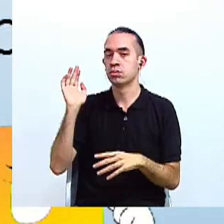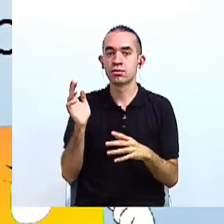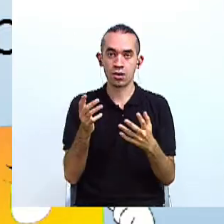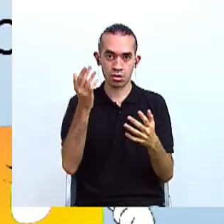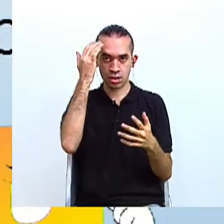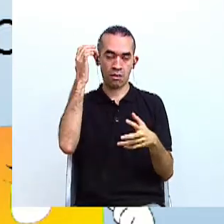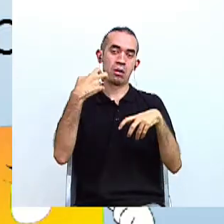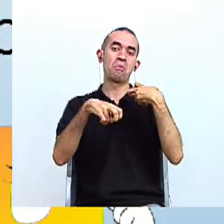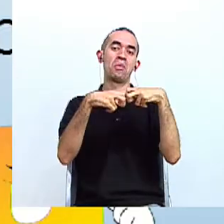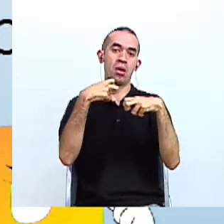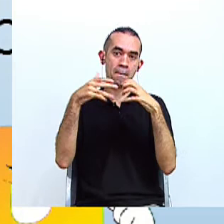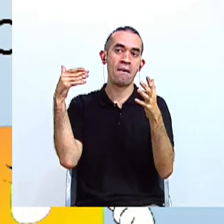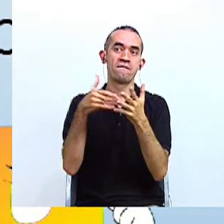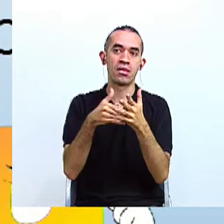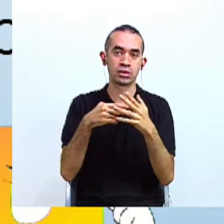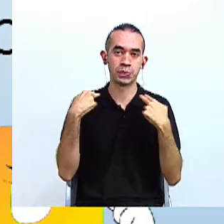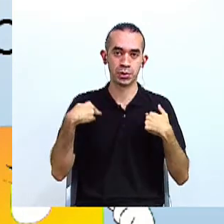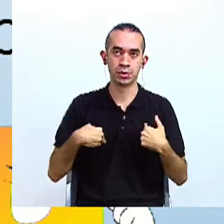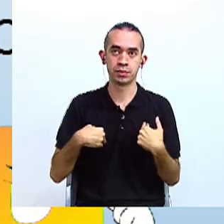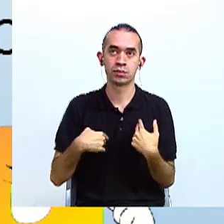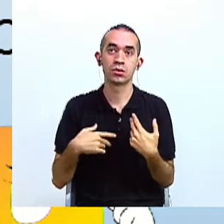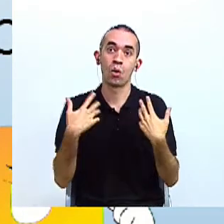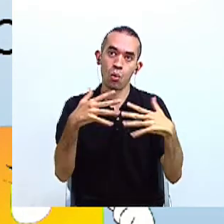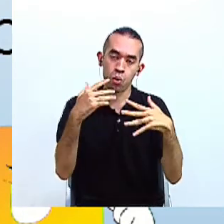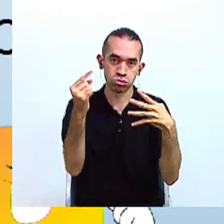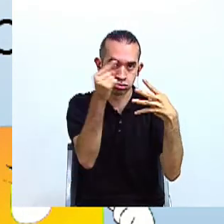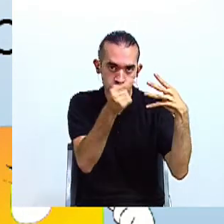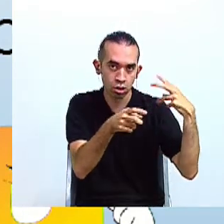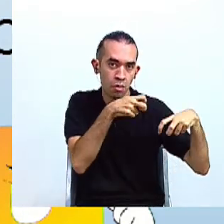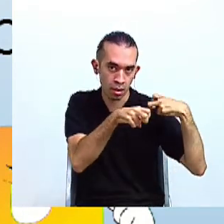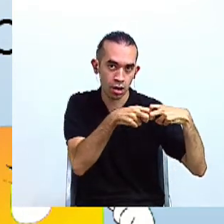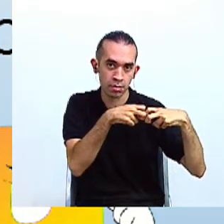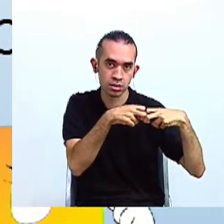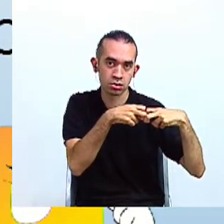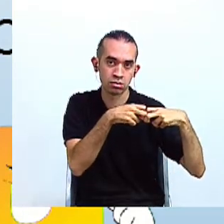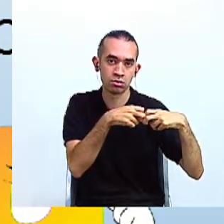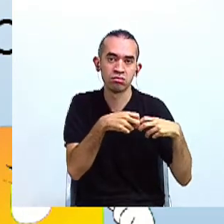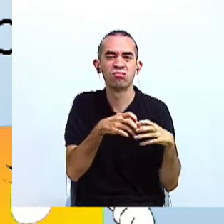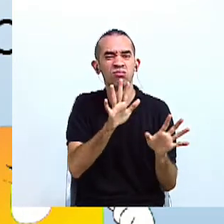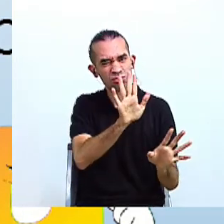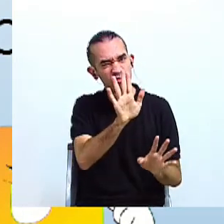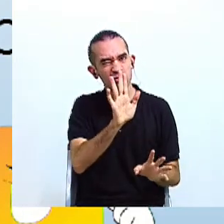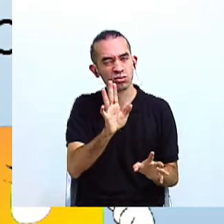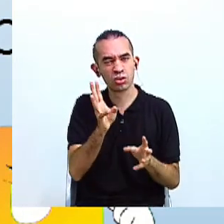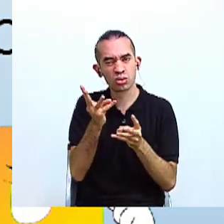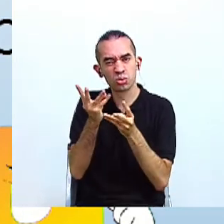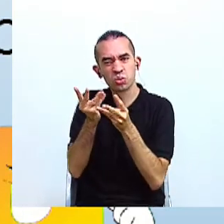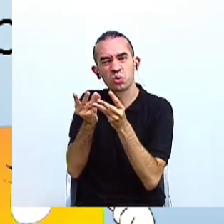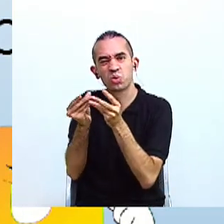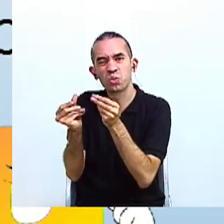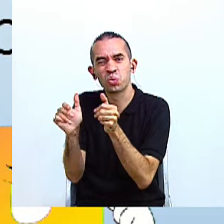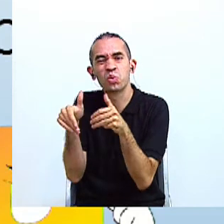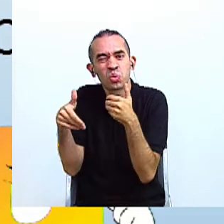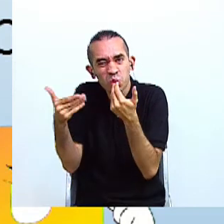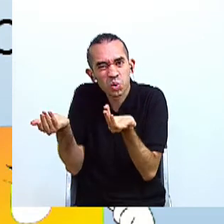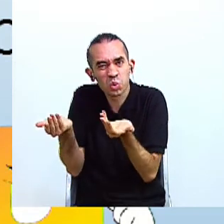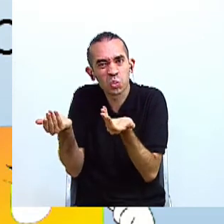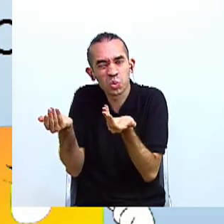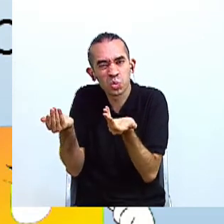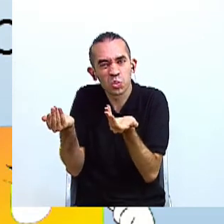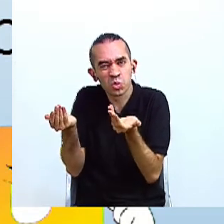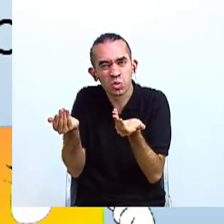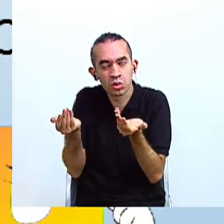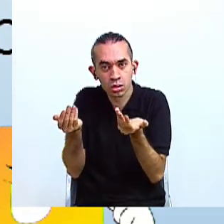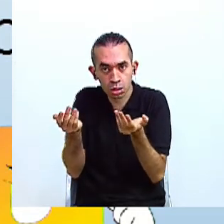afecta al ser humano. Bueno, pero hemos denunciado los problemas. ¿Qué podemos hacer para combatir estas problemáticas?